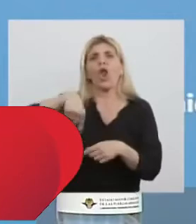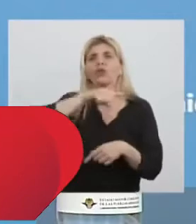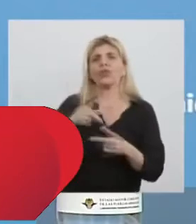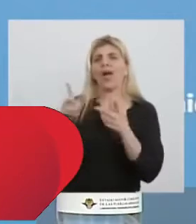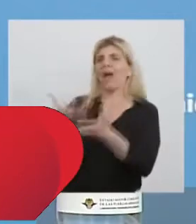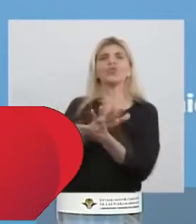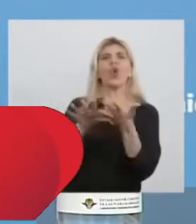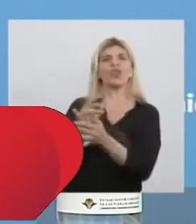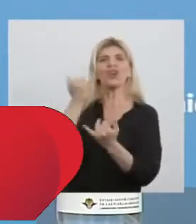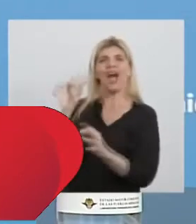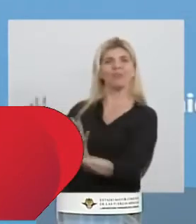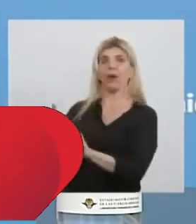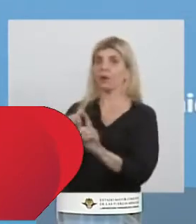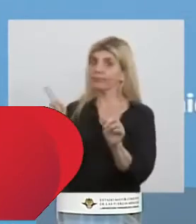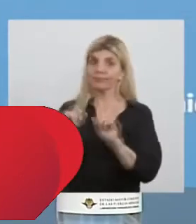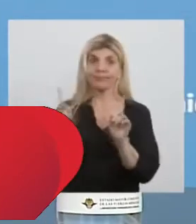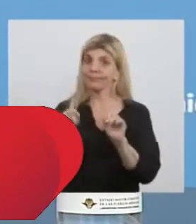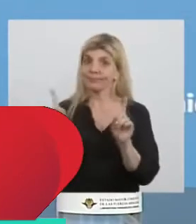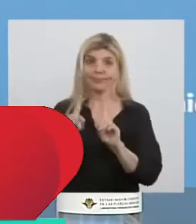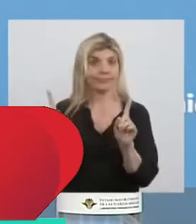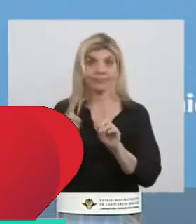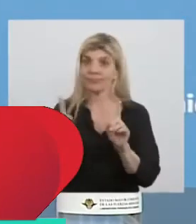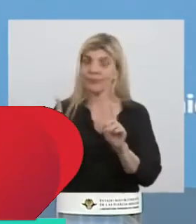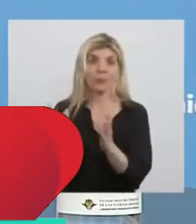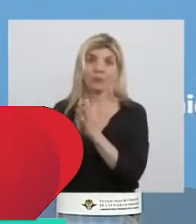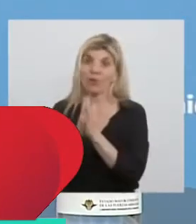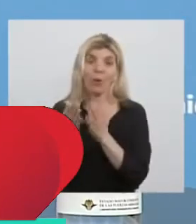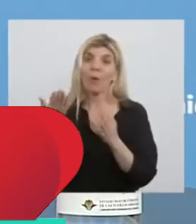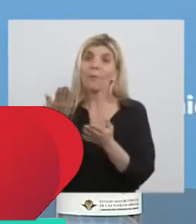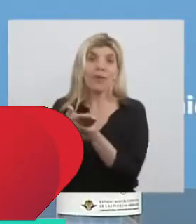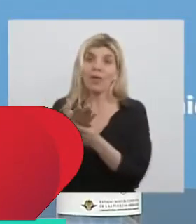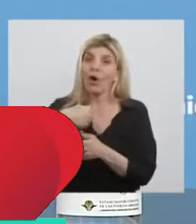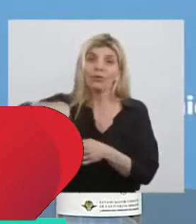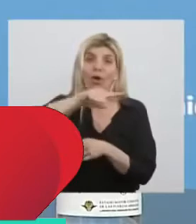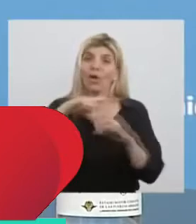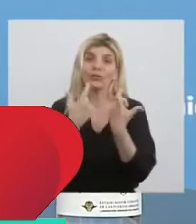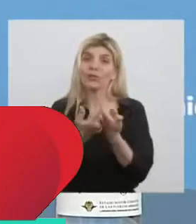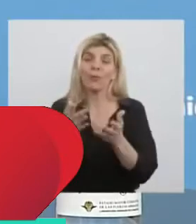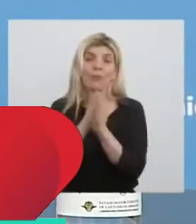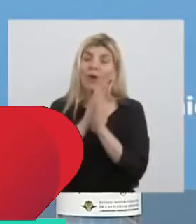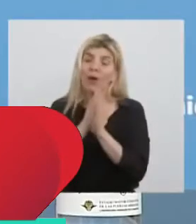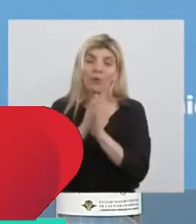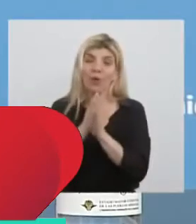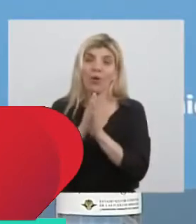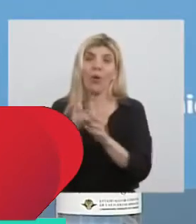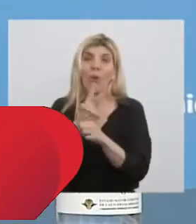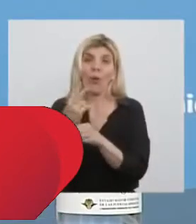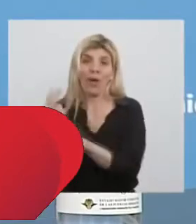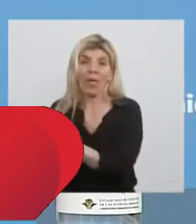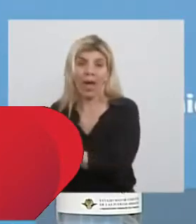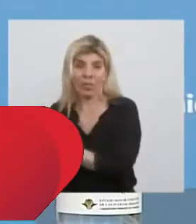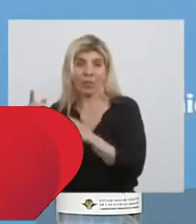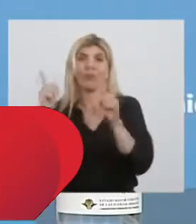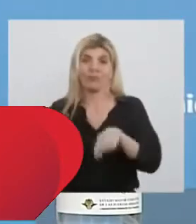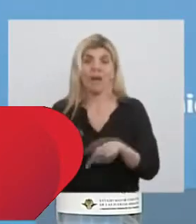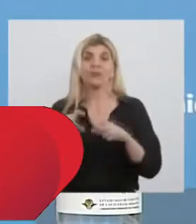resuelto. Y aquí sí acudo a la responsabilidad colectiva y a la responsabilidad social